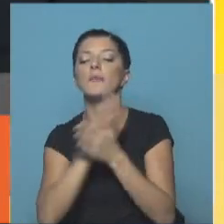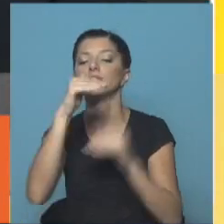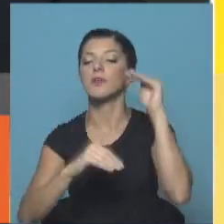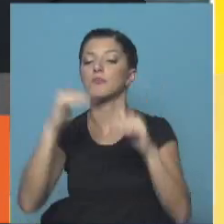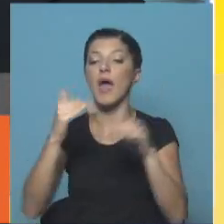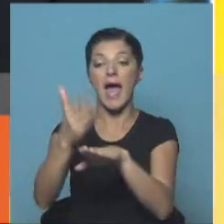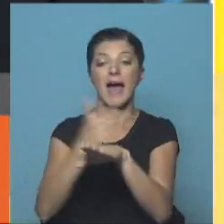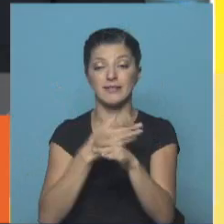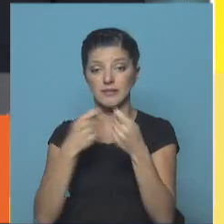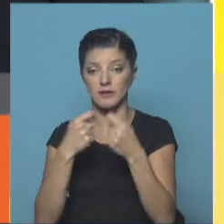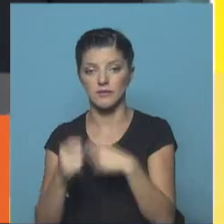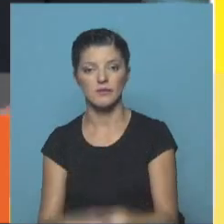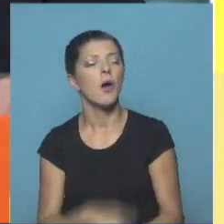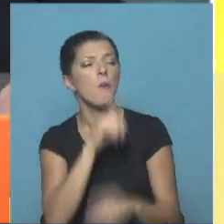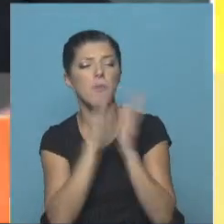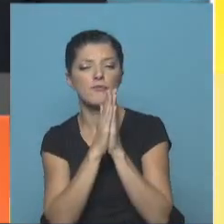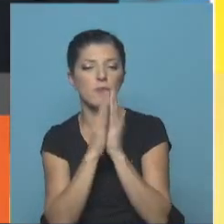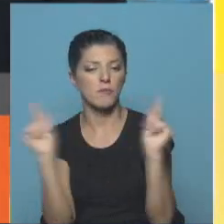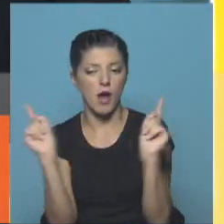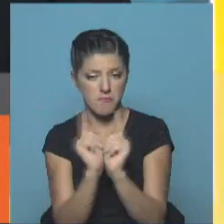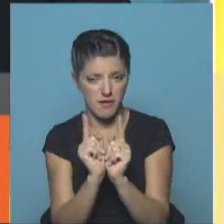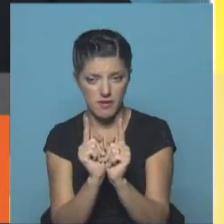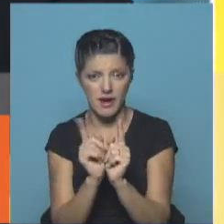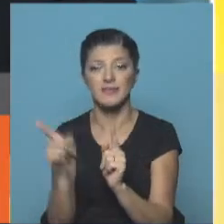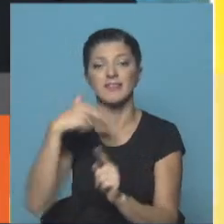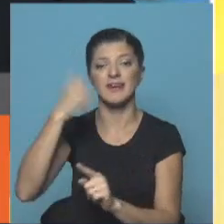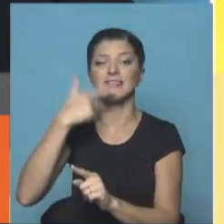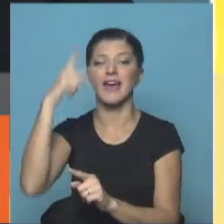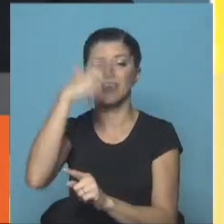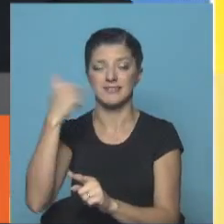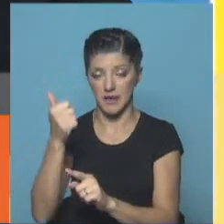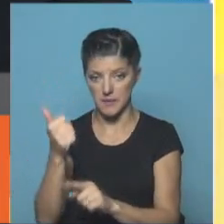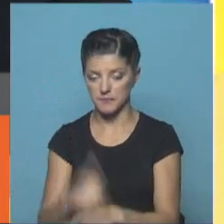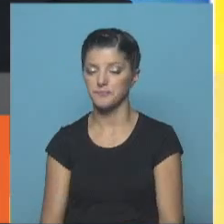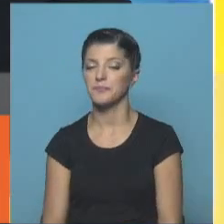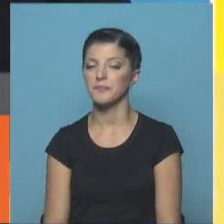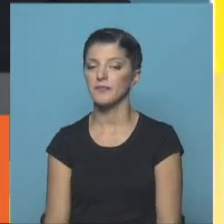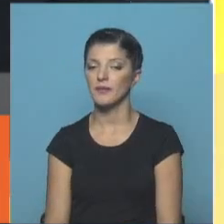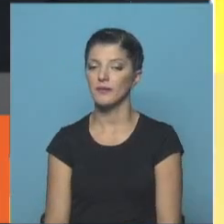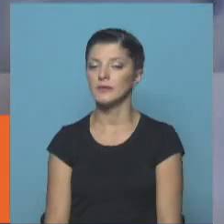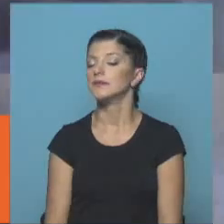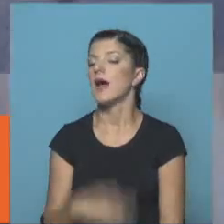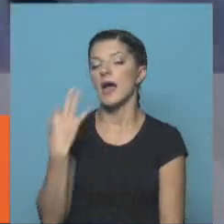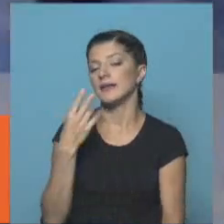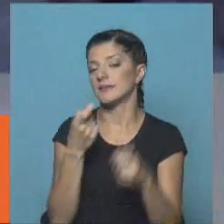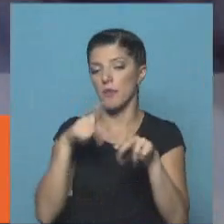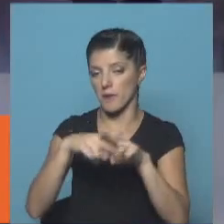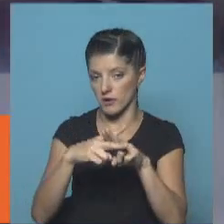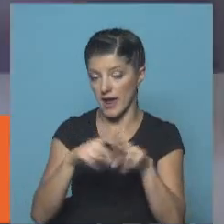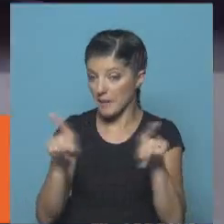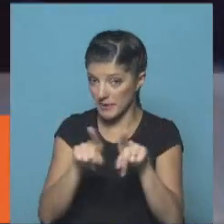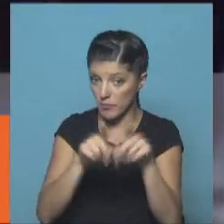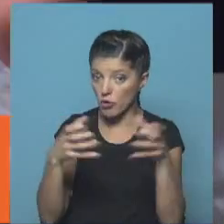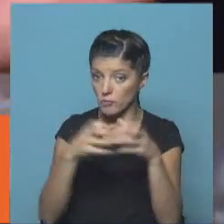por supuesto? Te pido, Jorge, si podés ser un poquito más breve, así Natalia puede preguntar. Muy breve, cortito, hay que trabajar mecanismos con esto. Bueno, el mismo